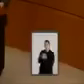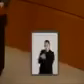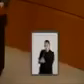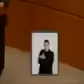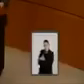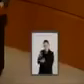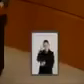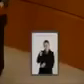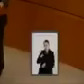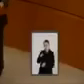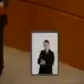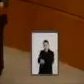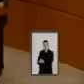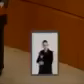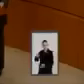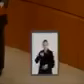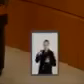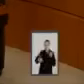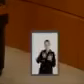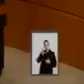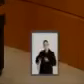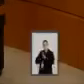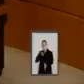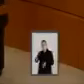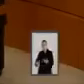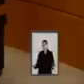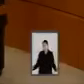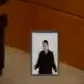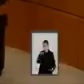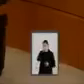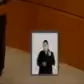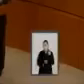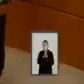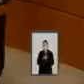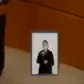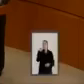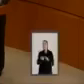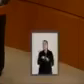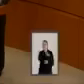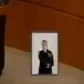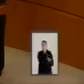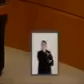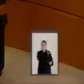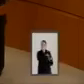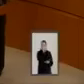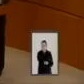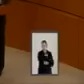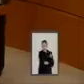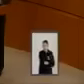Aquí lo importante es saber quién le estuvo atizando al conflicto. Esa es la